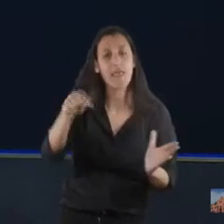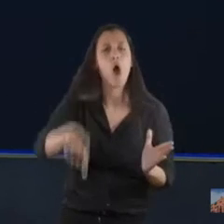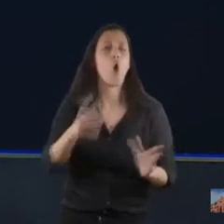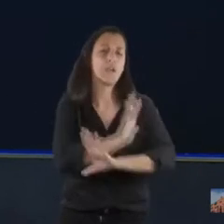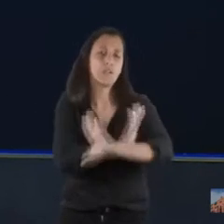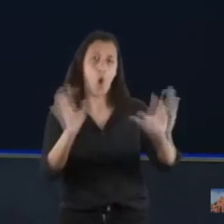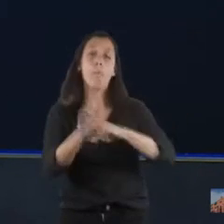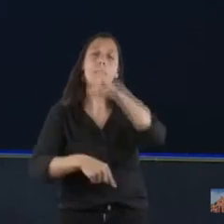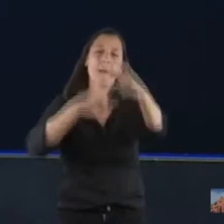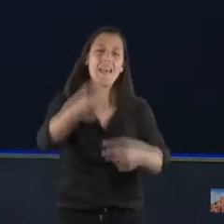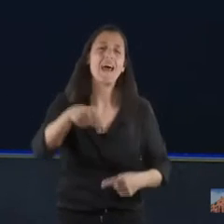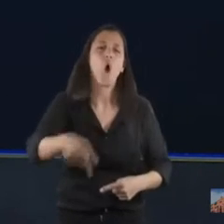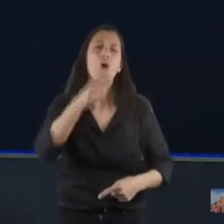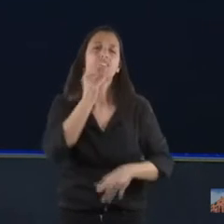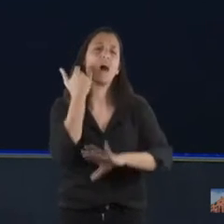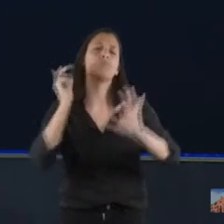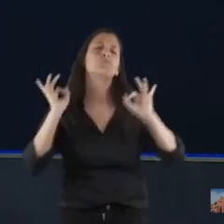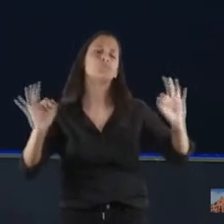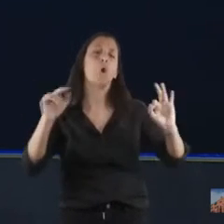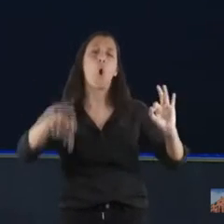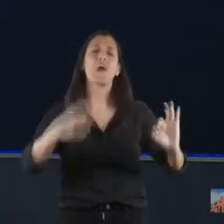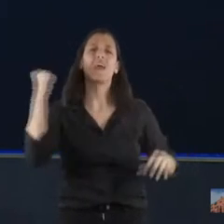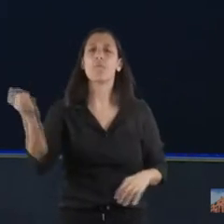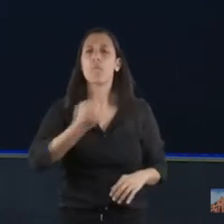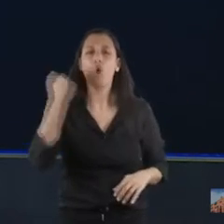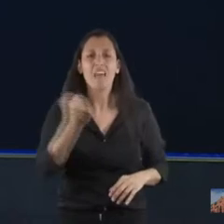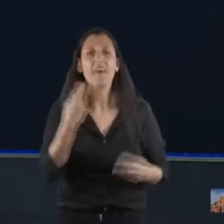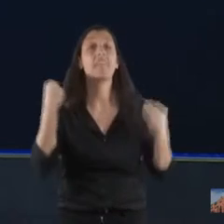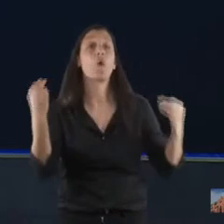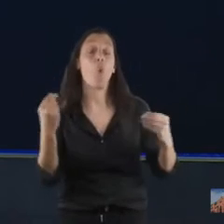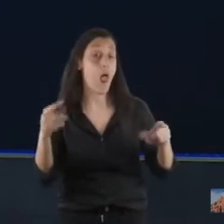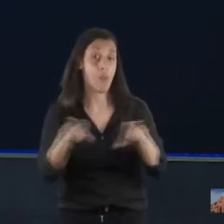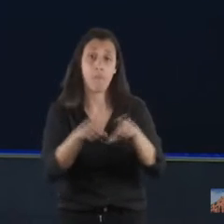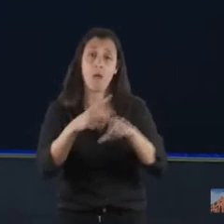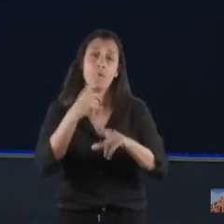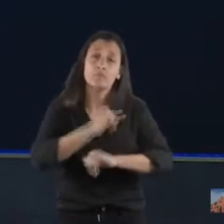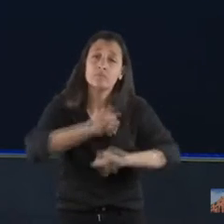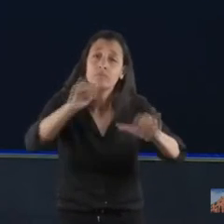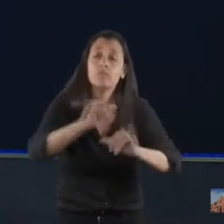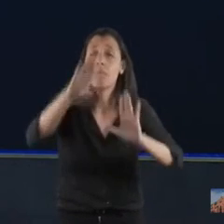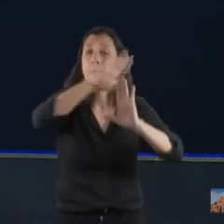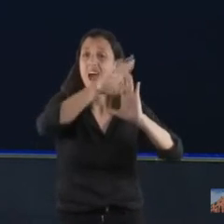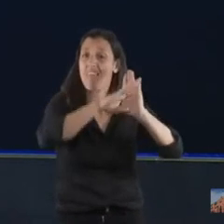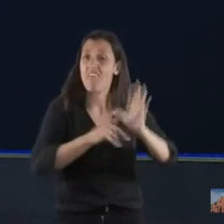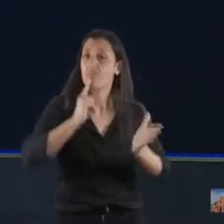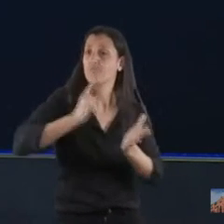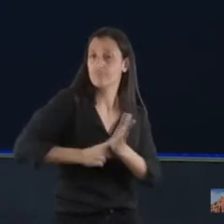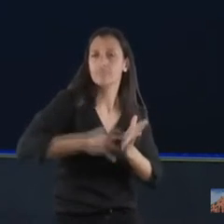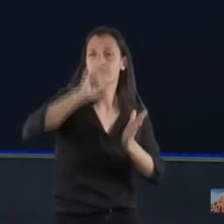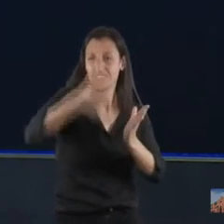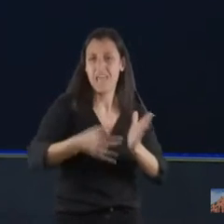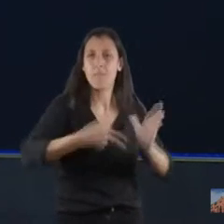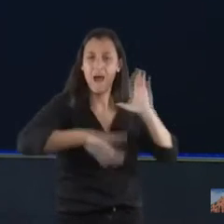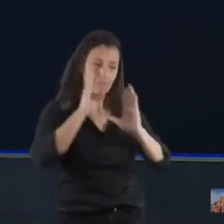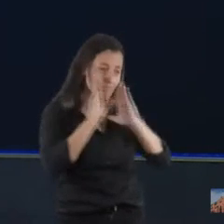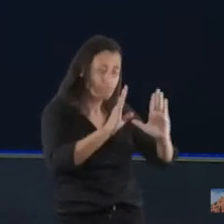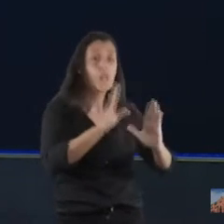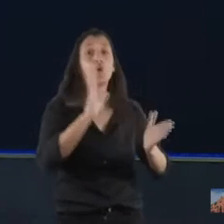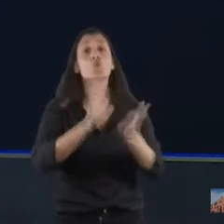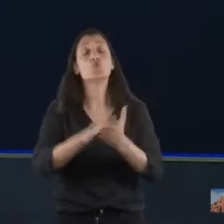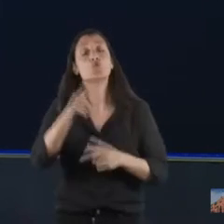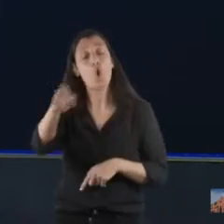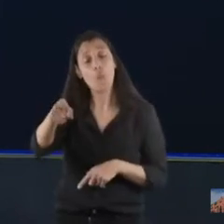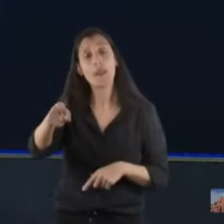de hoy hoy me parece que es muy importante son muy importantes las medidas y después respecto de